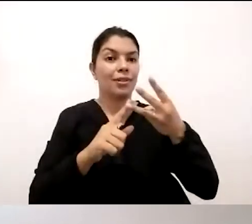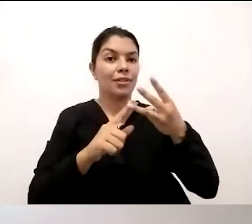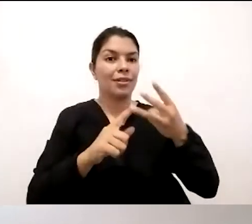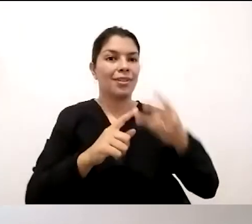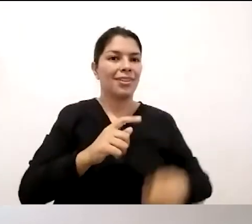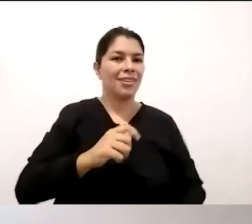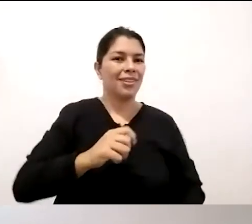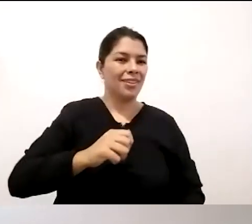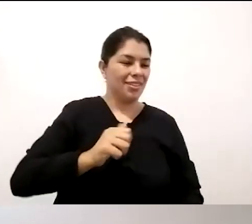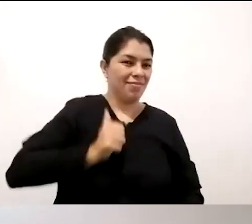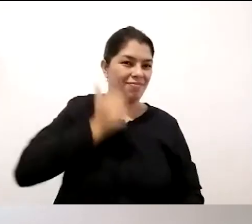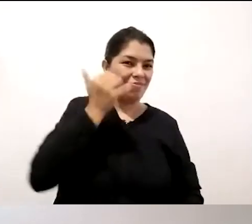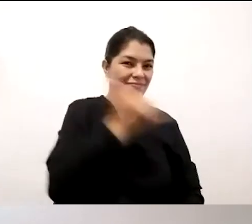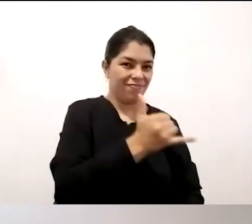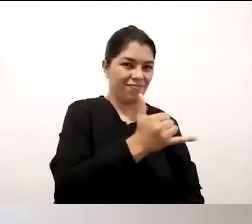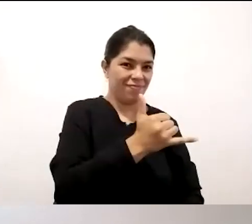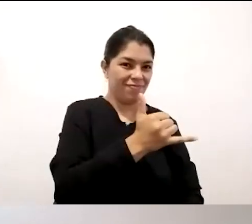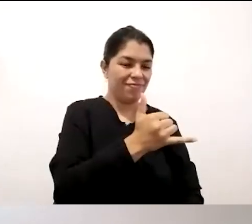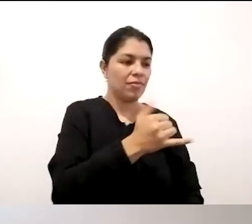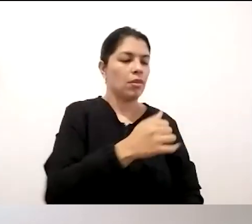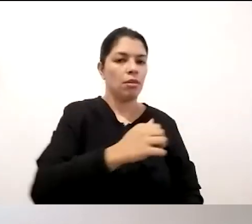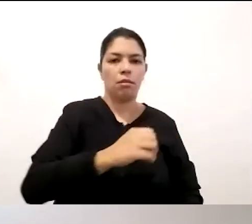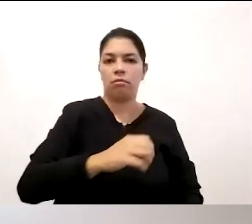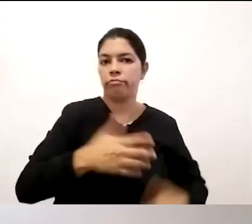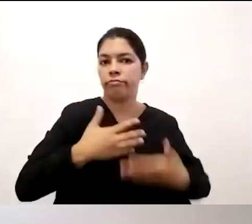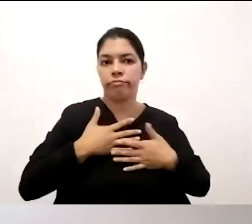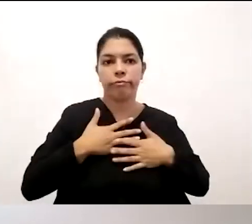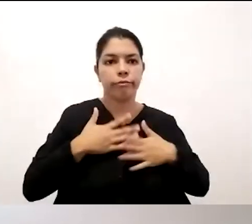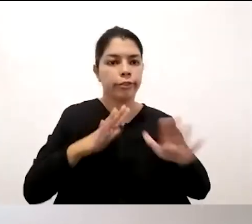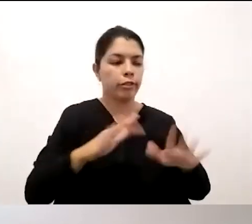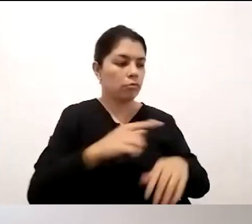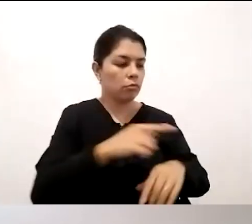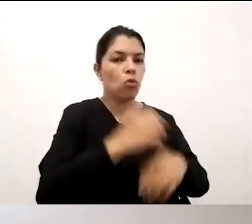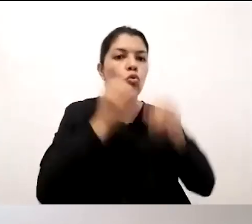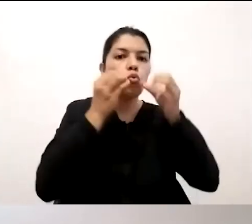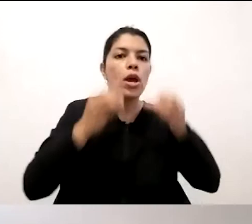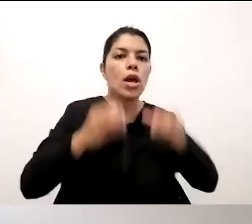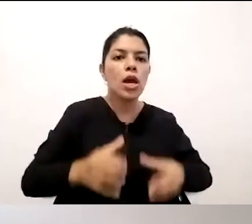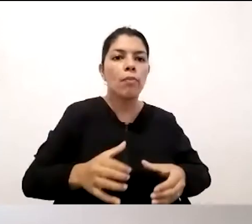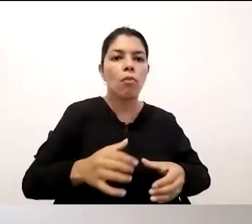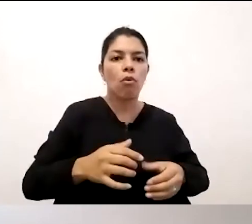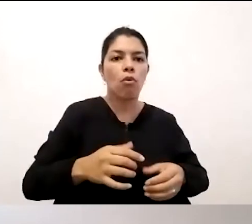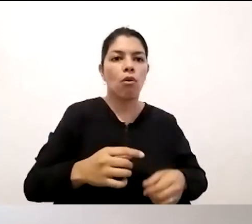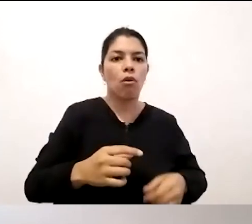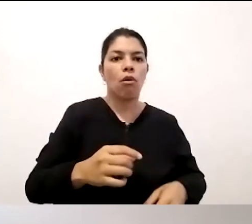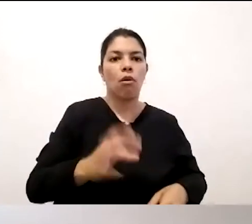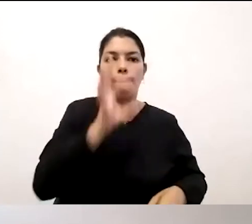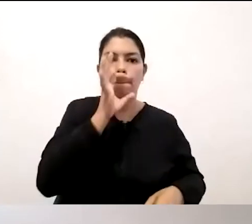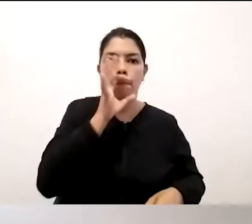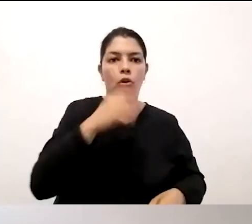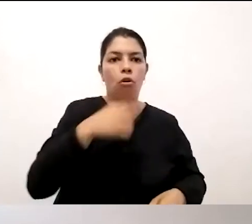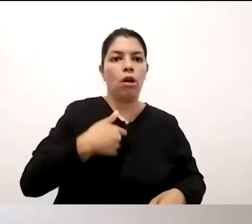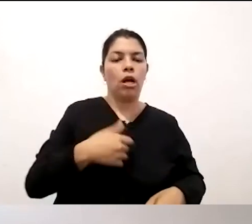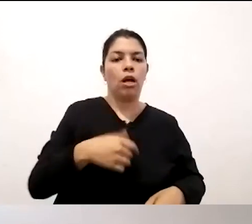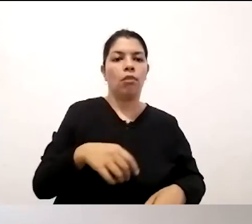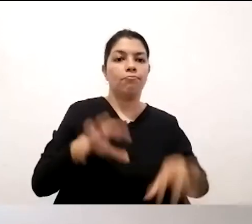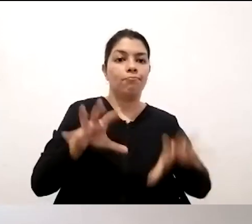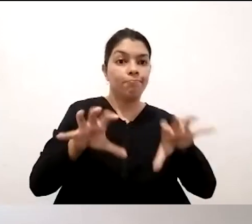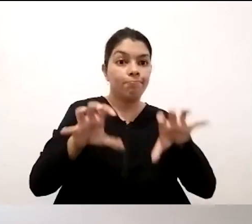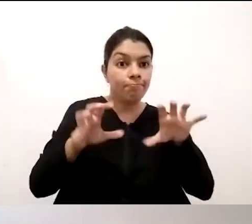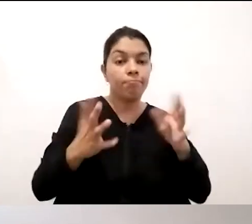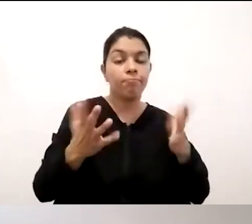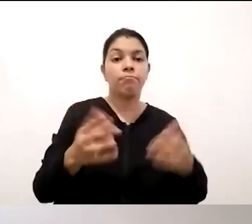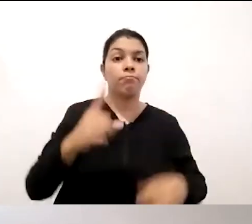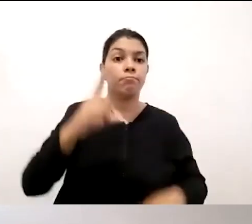violento, es cuando ingresa a cualquier orificio de nuestro cuerpo, cualquier objeto, y no necesariamente tiene que ser el